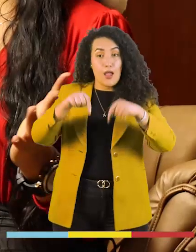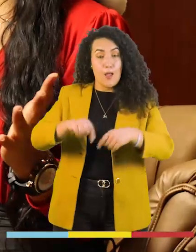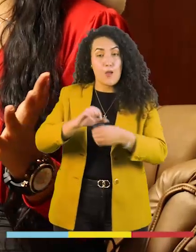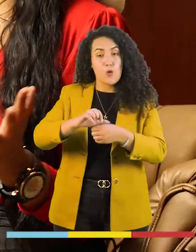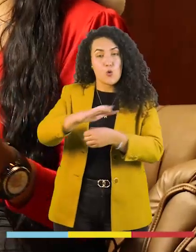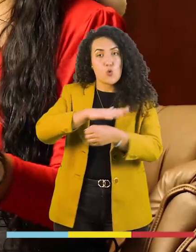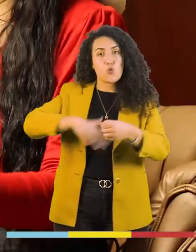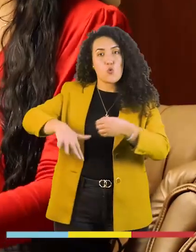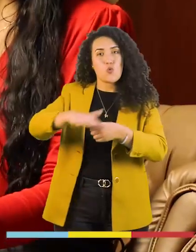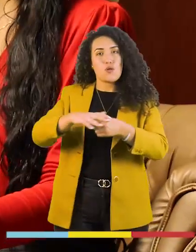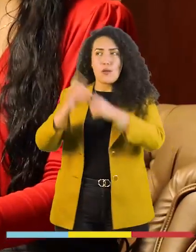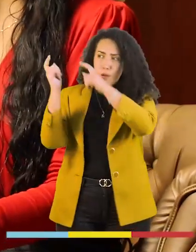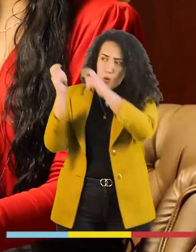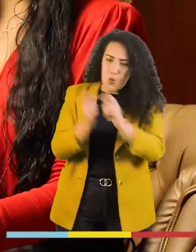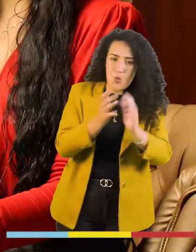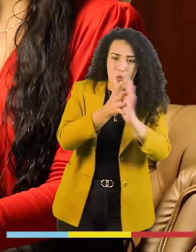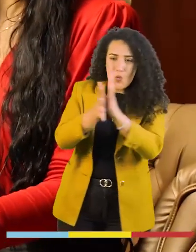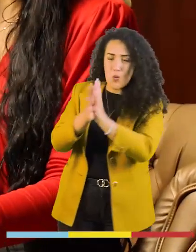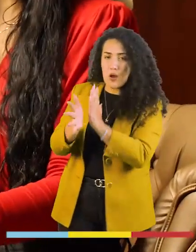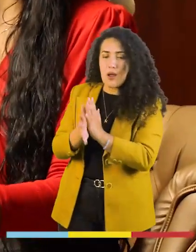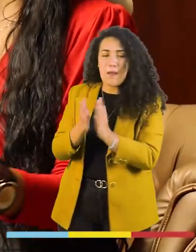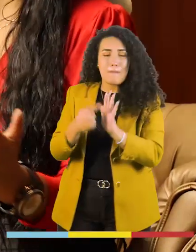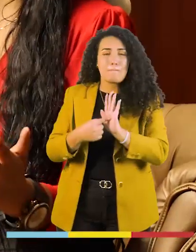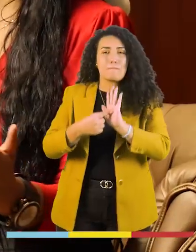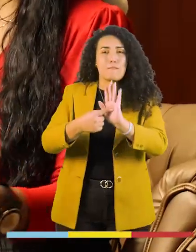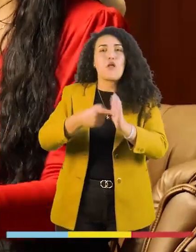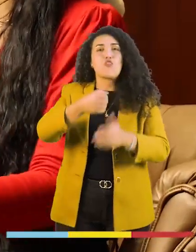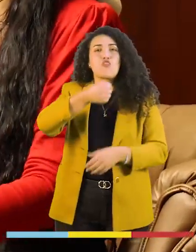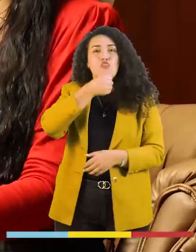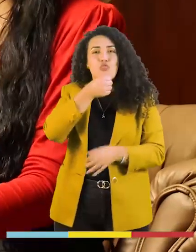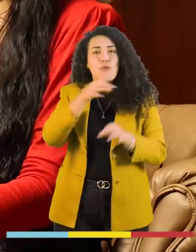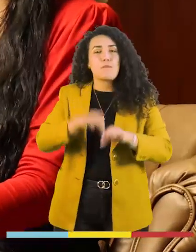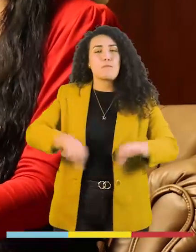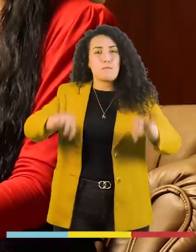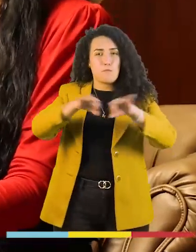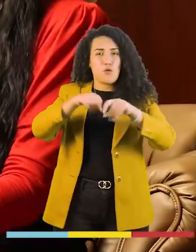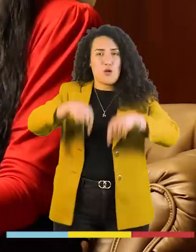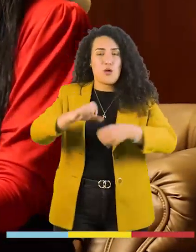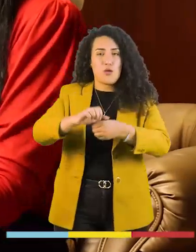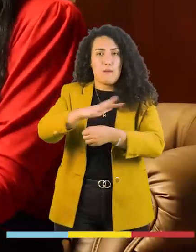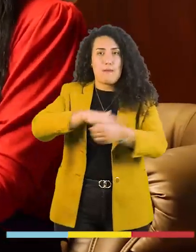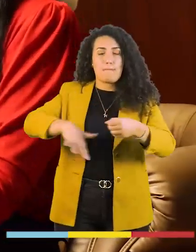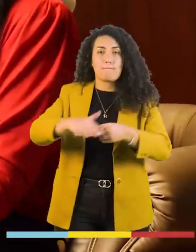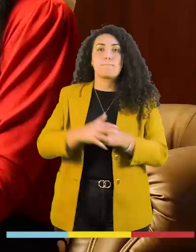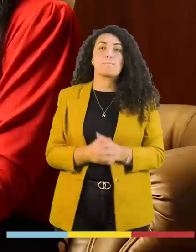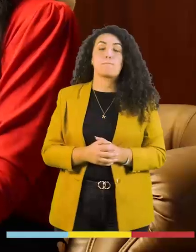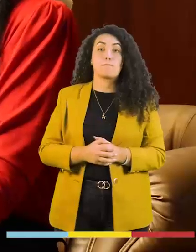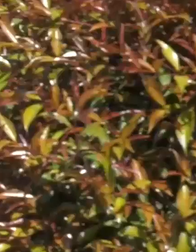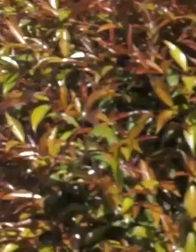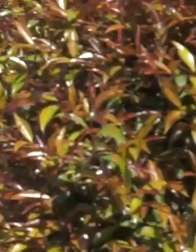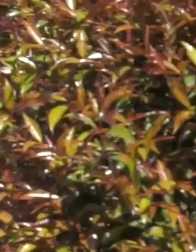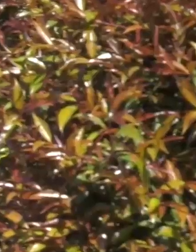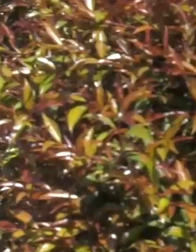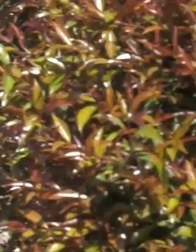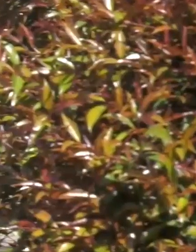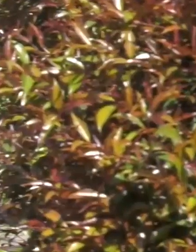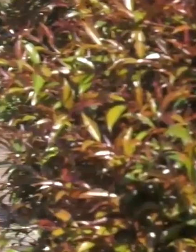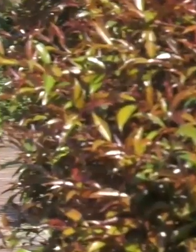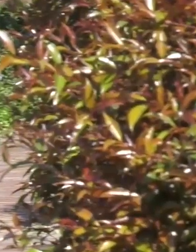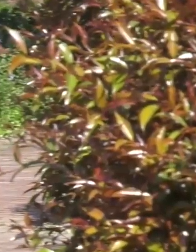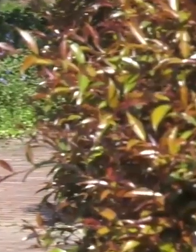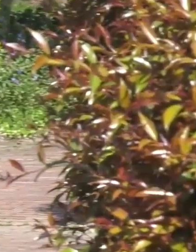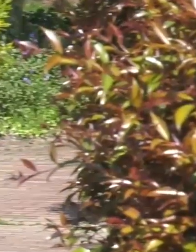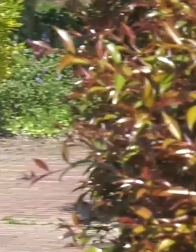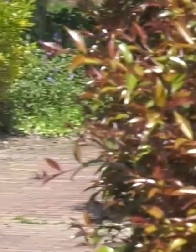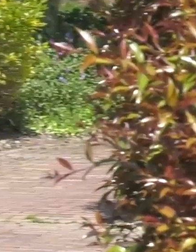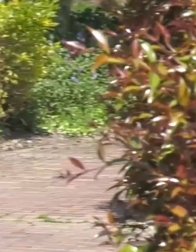Y en Cundinamarca seguimos rindiendo cuentas, por eso aquí les presentamos otras noticias importantes del departamento. Hola, soy el